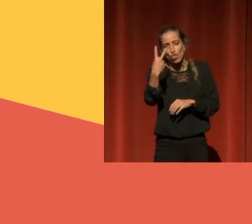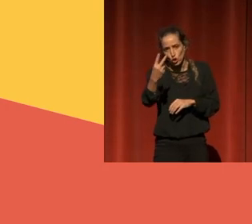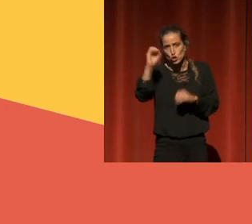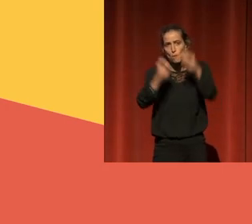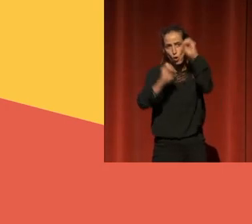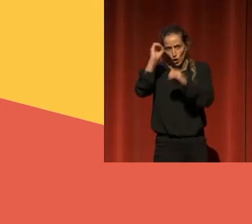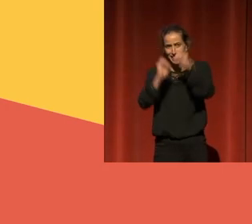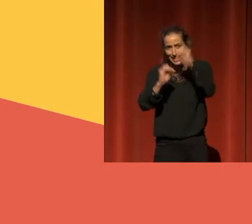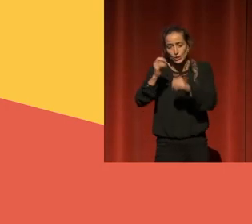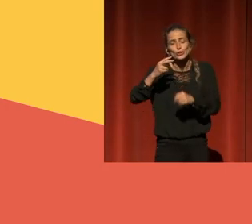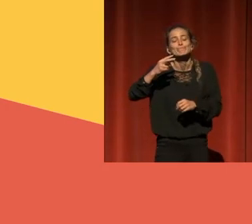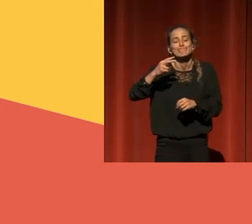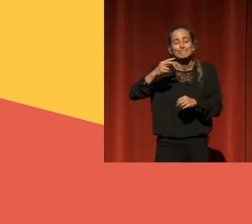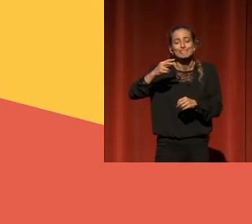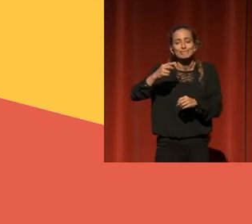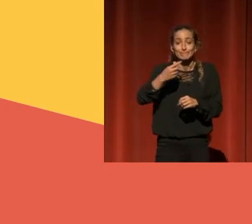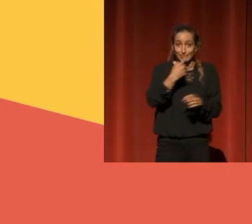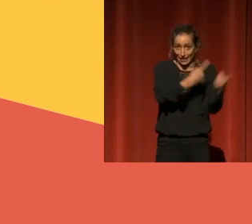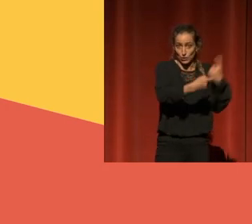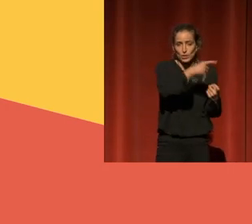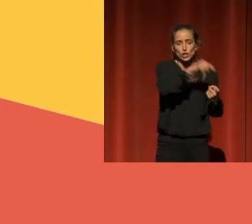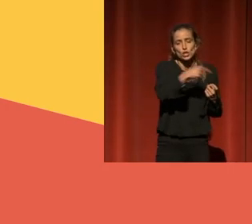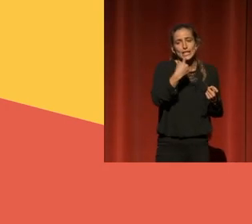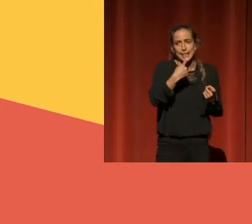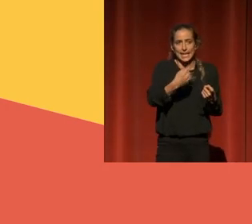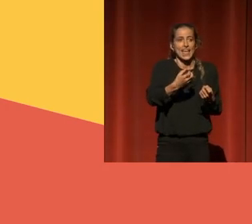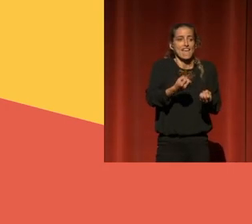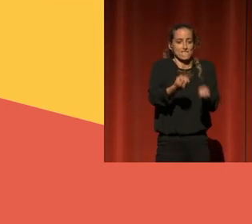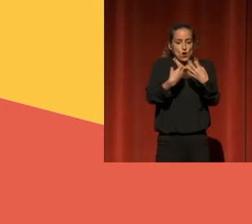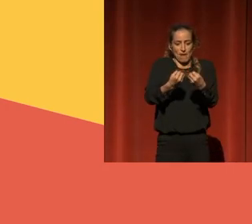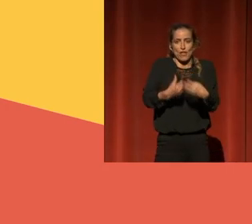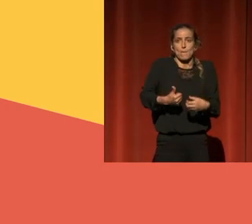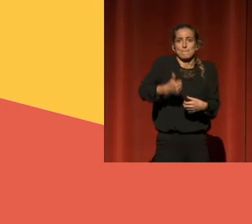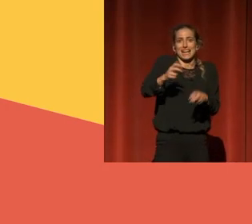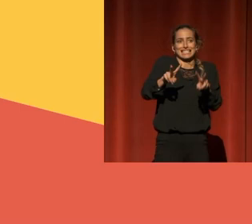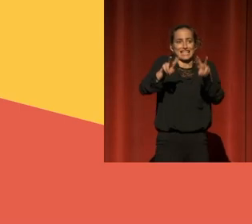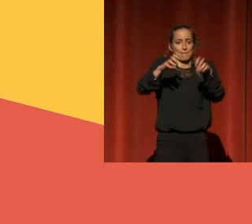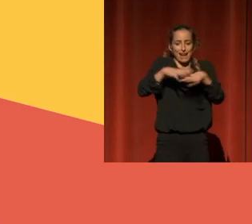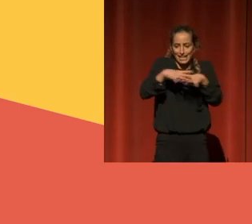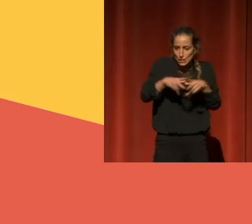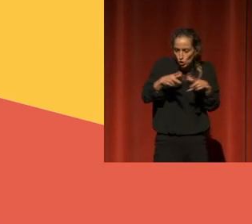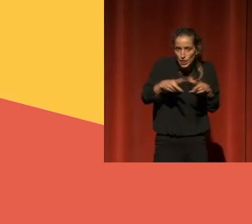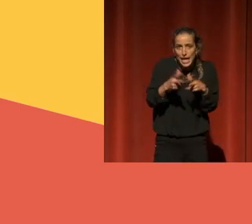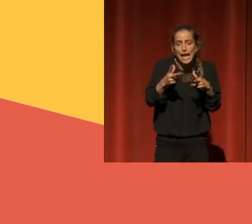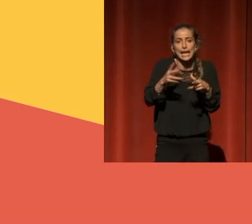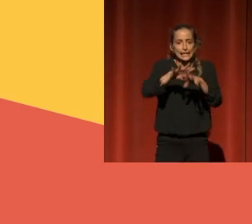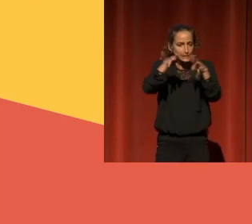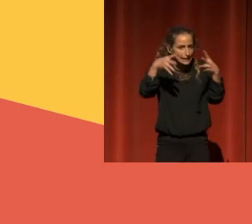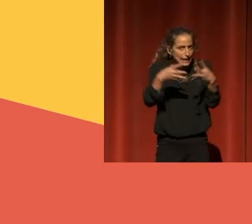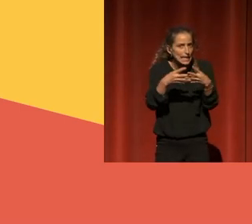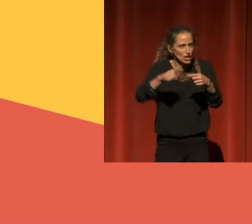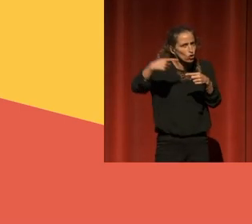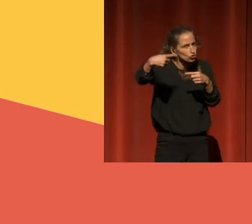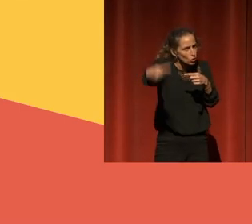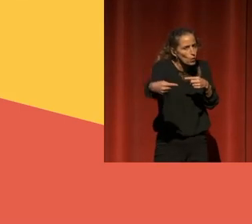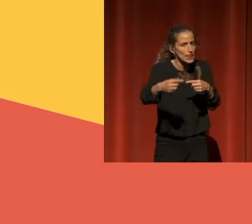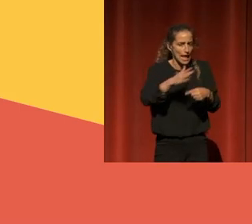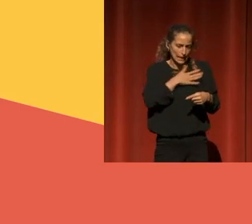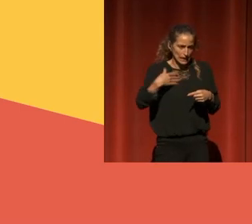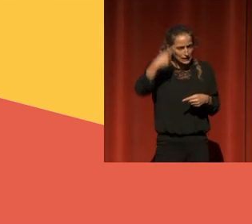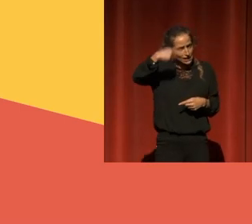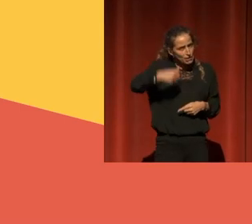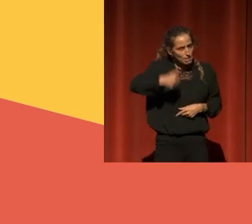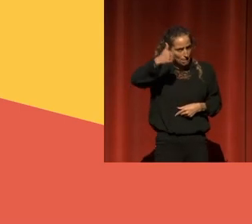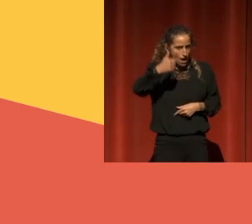información sobre el contenido de las redes sociales internet y sus consecuencias